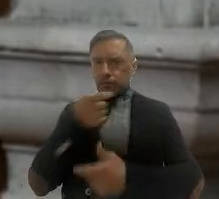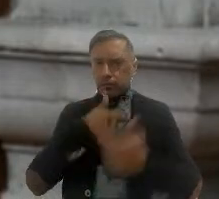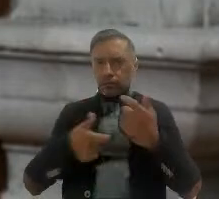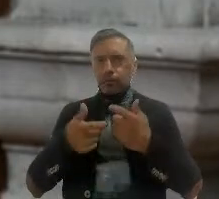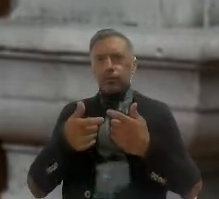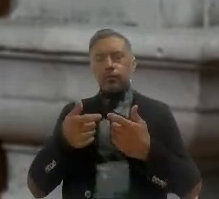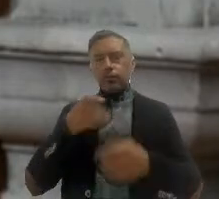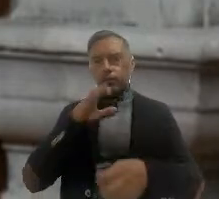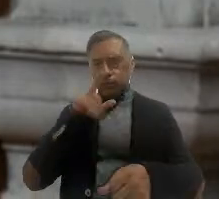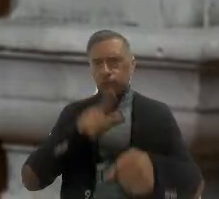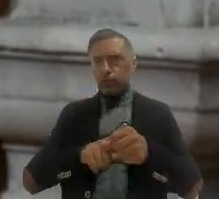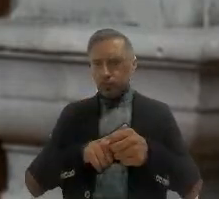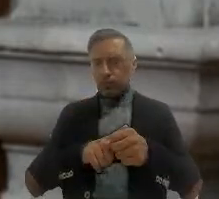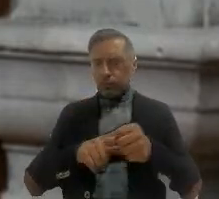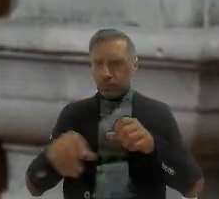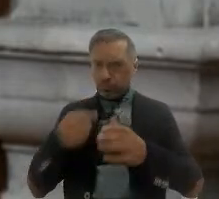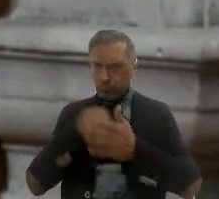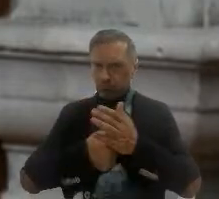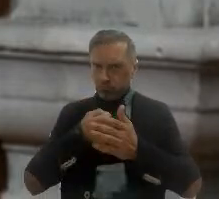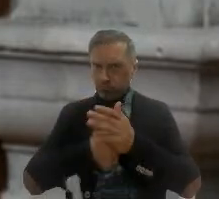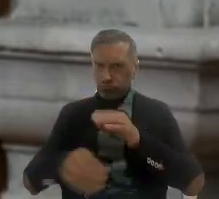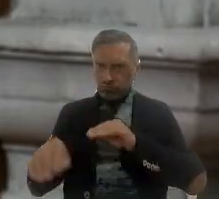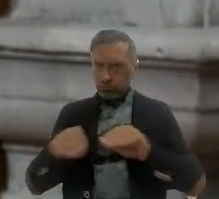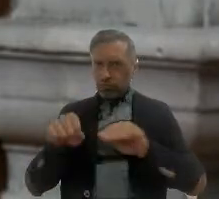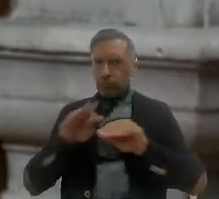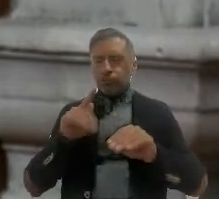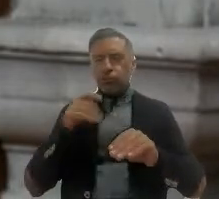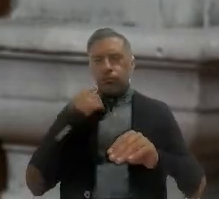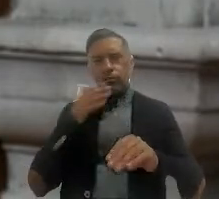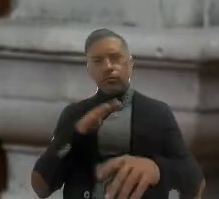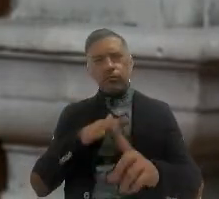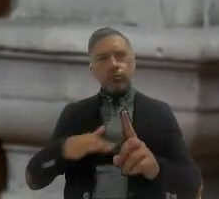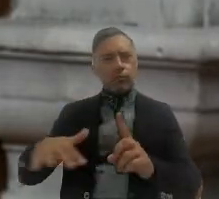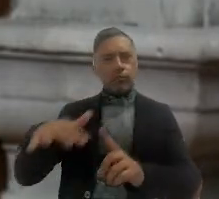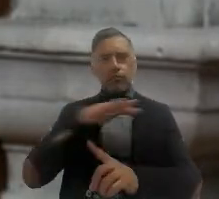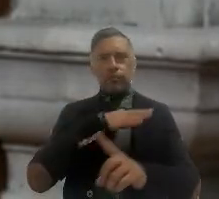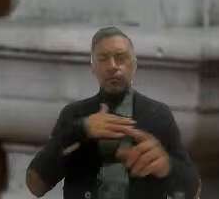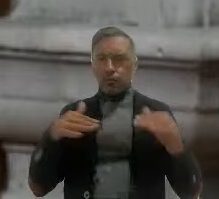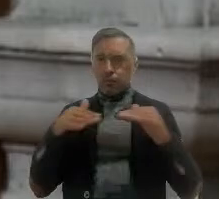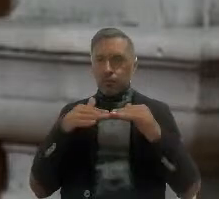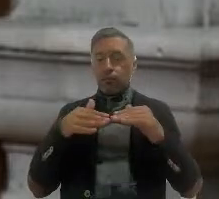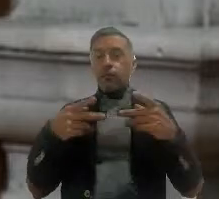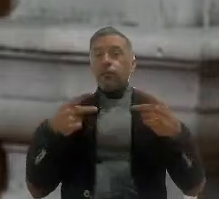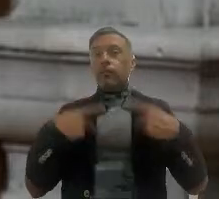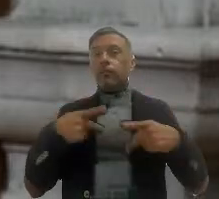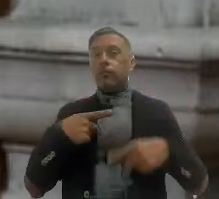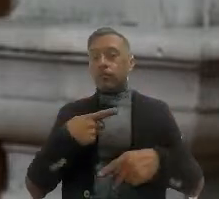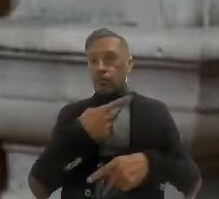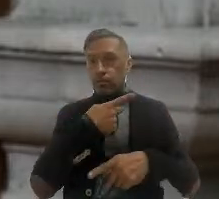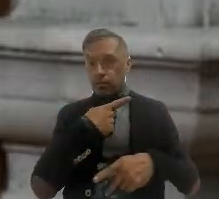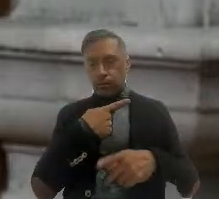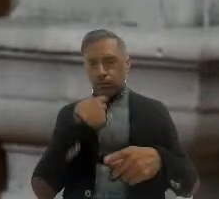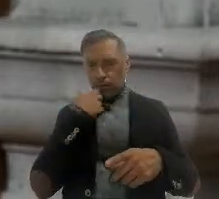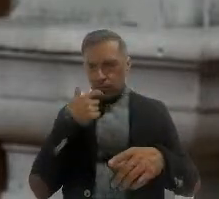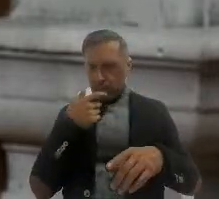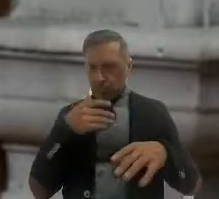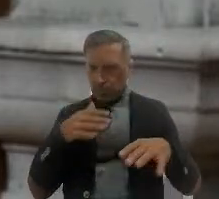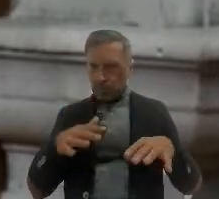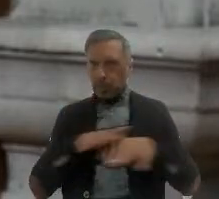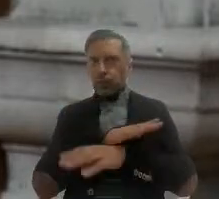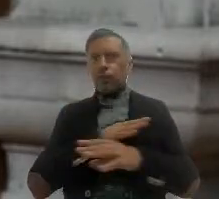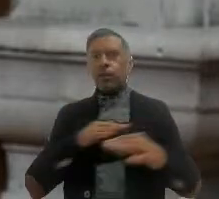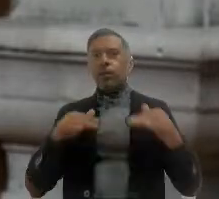busca crear conciencia y condiciones para transformar las relaciones sociales y lograr la igualdad entre